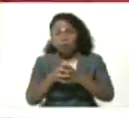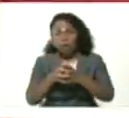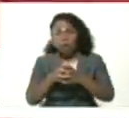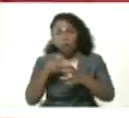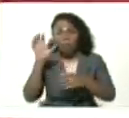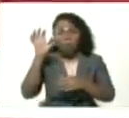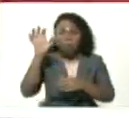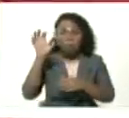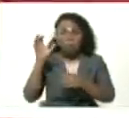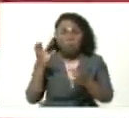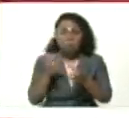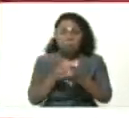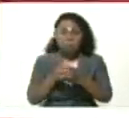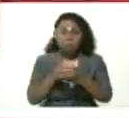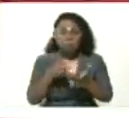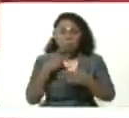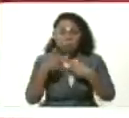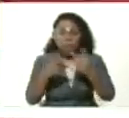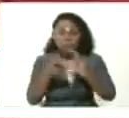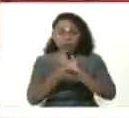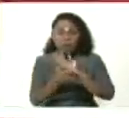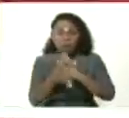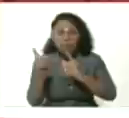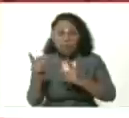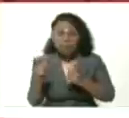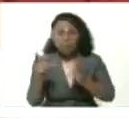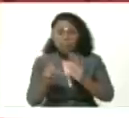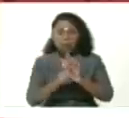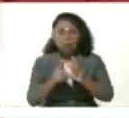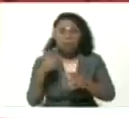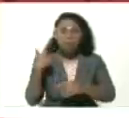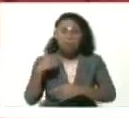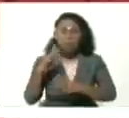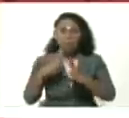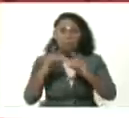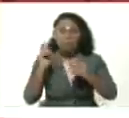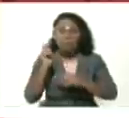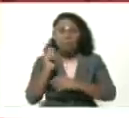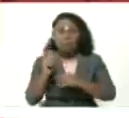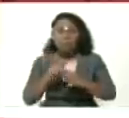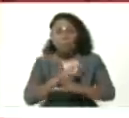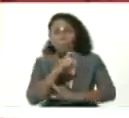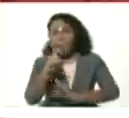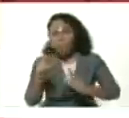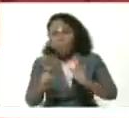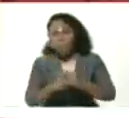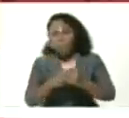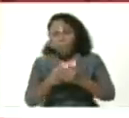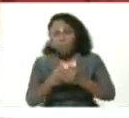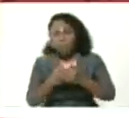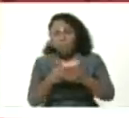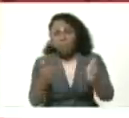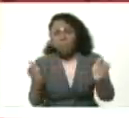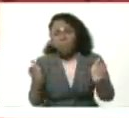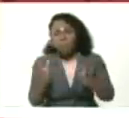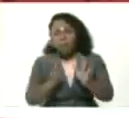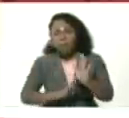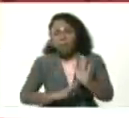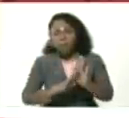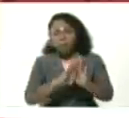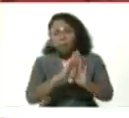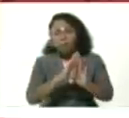concejal, un legislador, bueno, tiene toda la tarea. Tiene todo el campo abierto para crecer. Yo siempre he